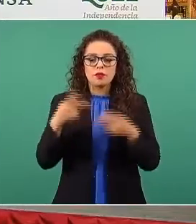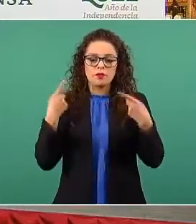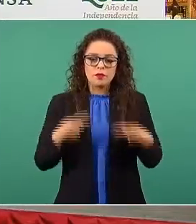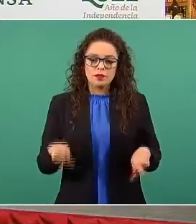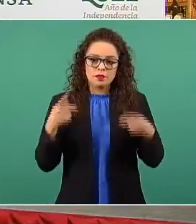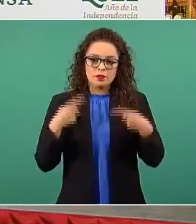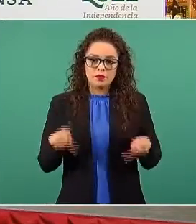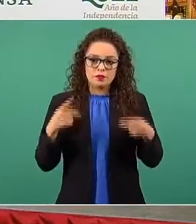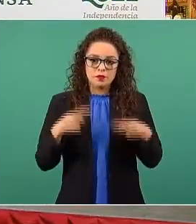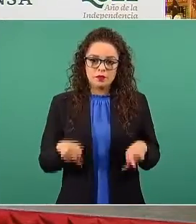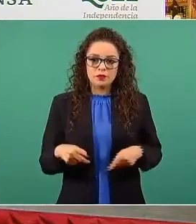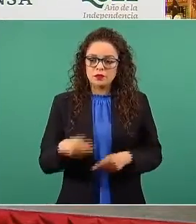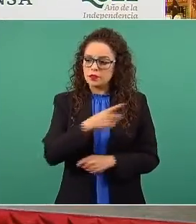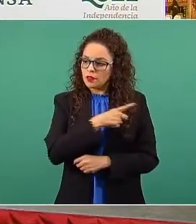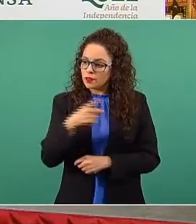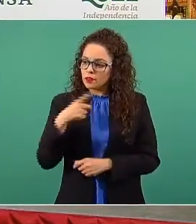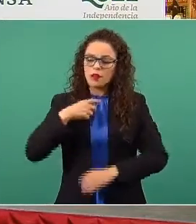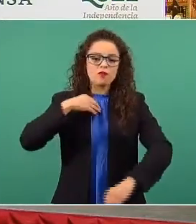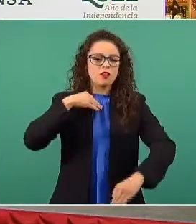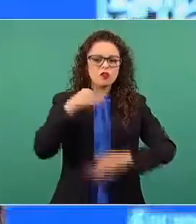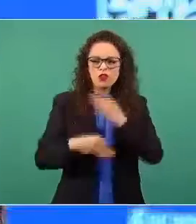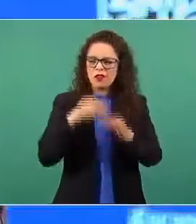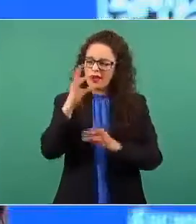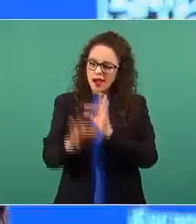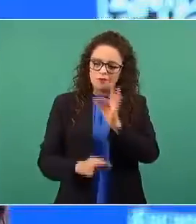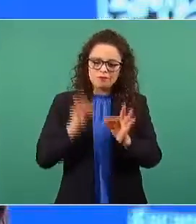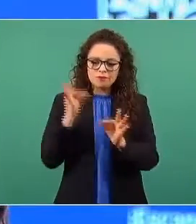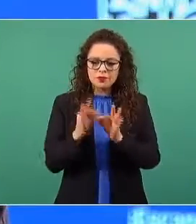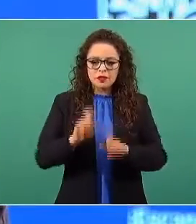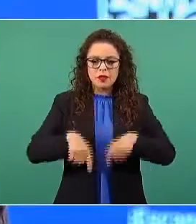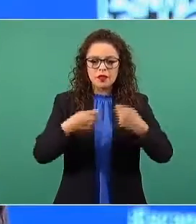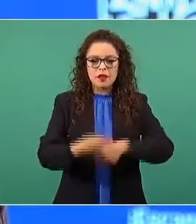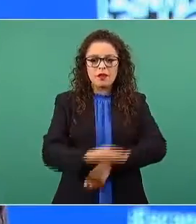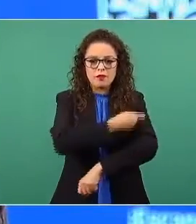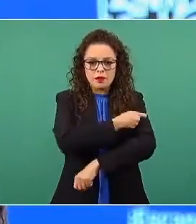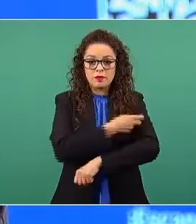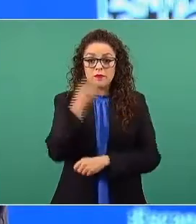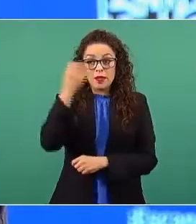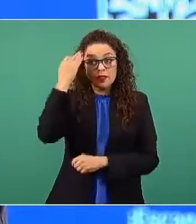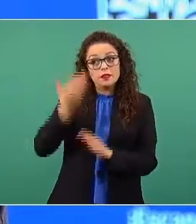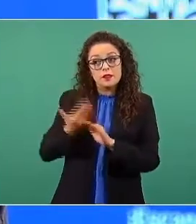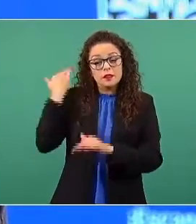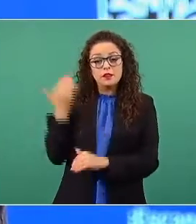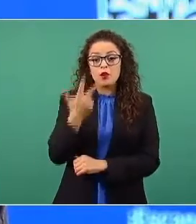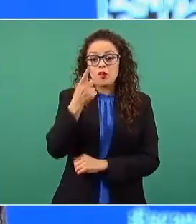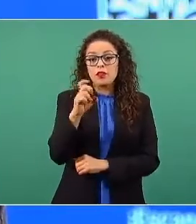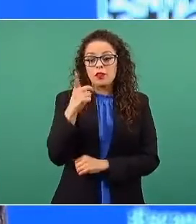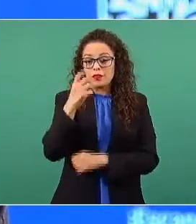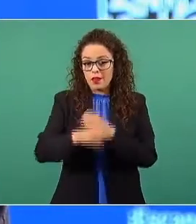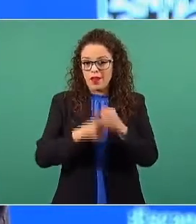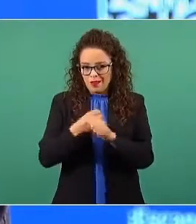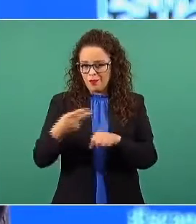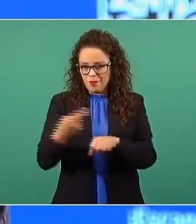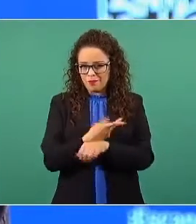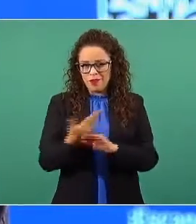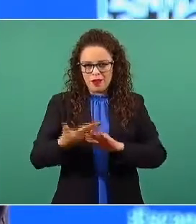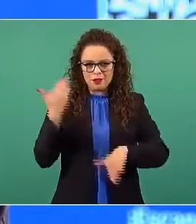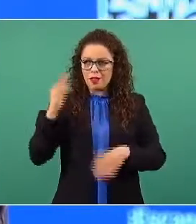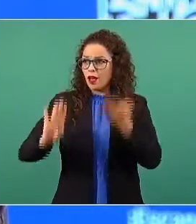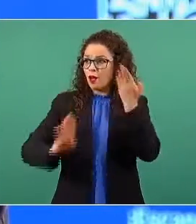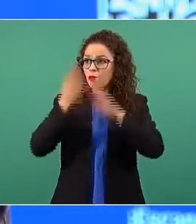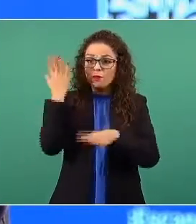personas, pretendemos vacunar a todas las personas. En ese momento, 8 de diciembre del año pasado, no existía en el mundo